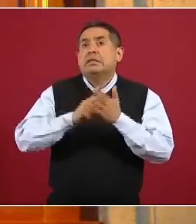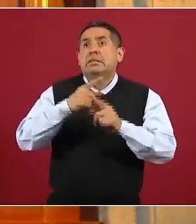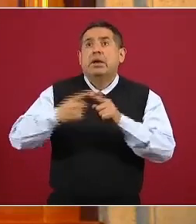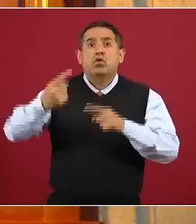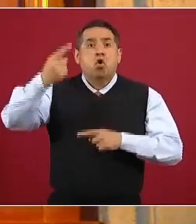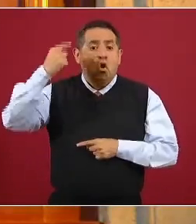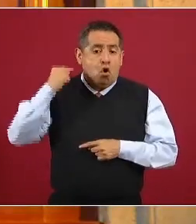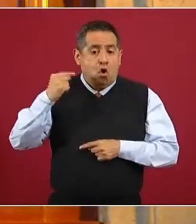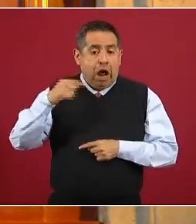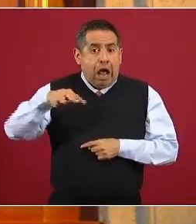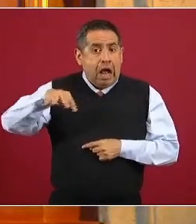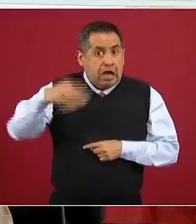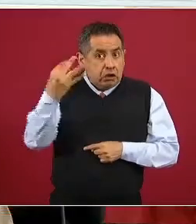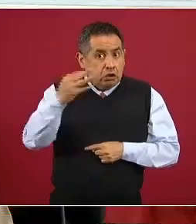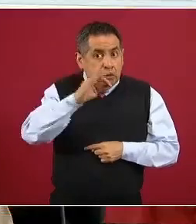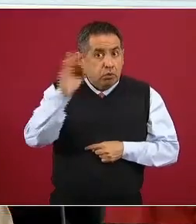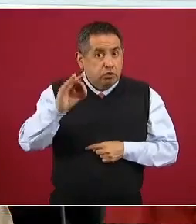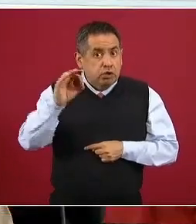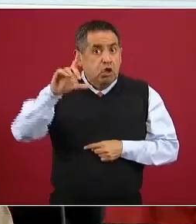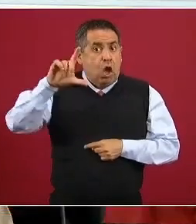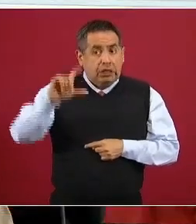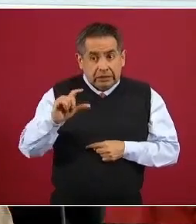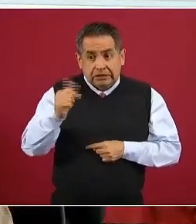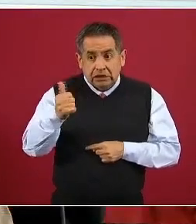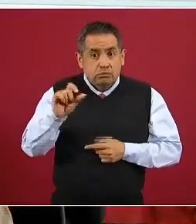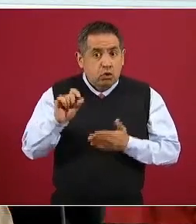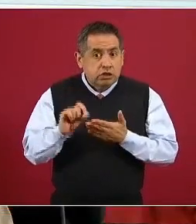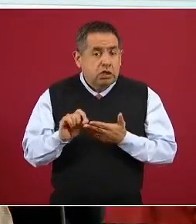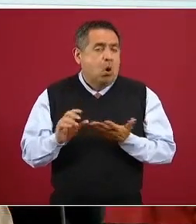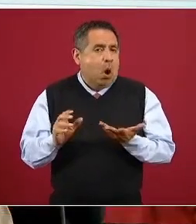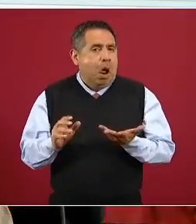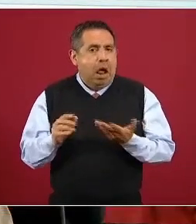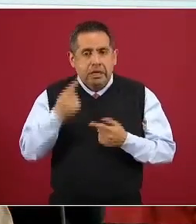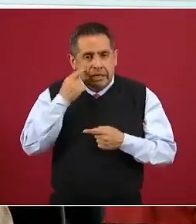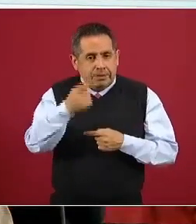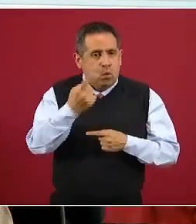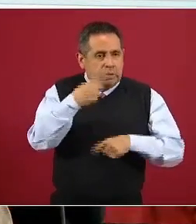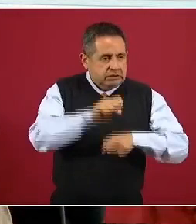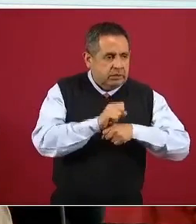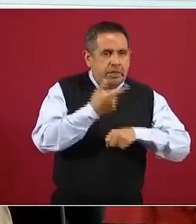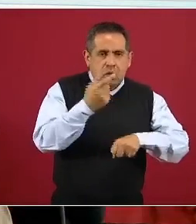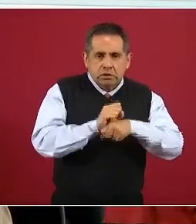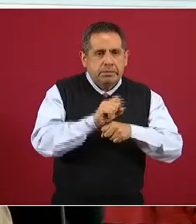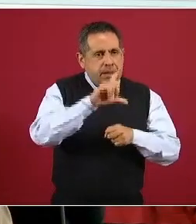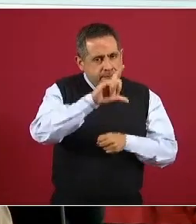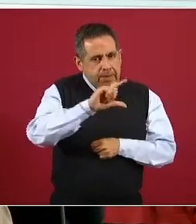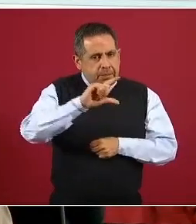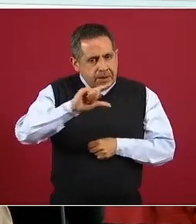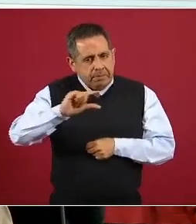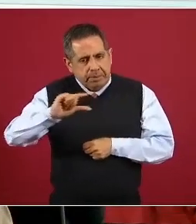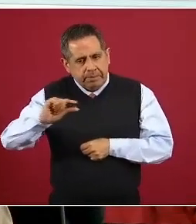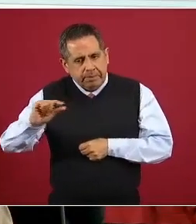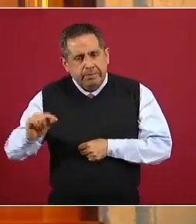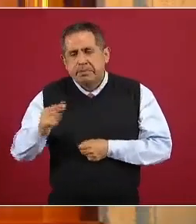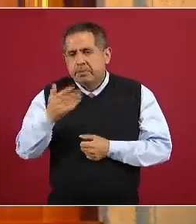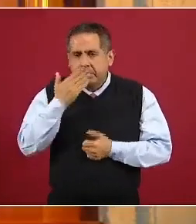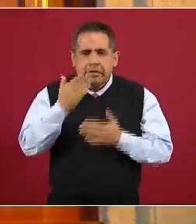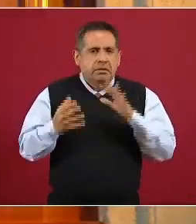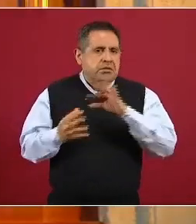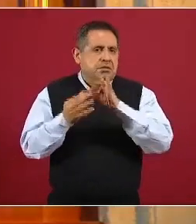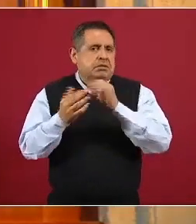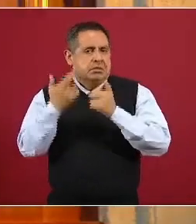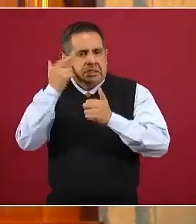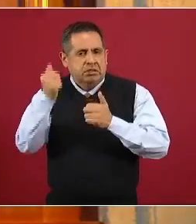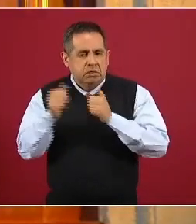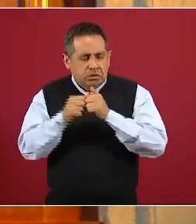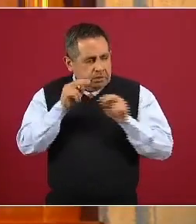teníamos alrededor del 14%. Y también hemos visto cómo semana con semana ha habido una reducción paulatina, lo cual es congruente con lo